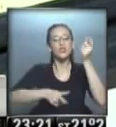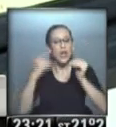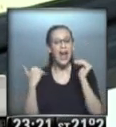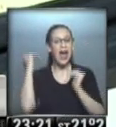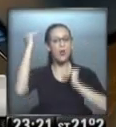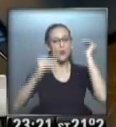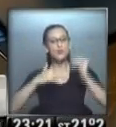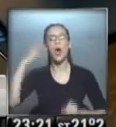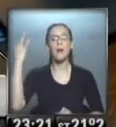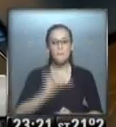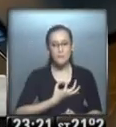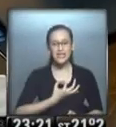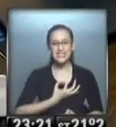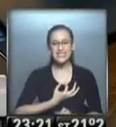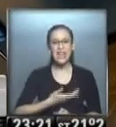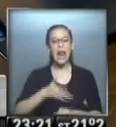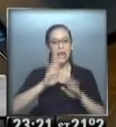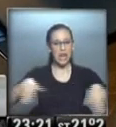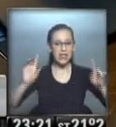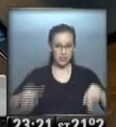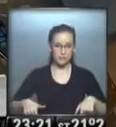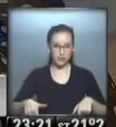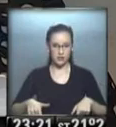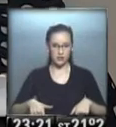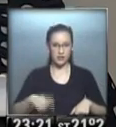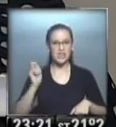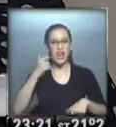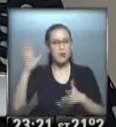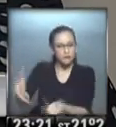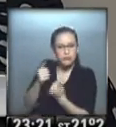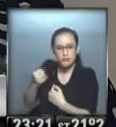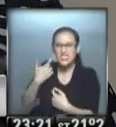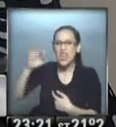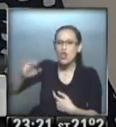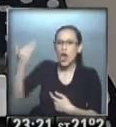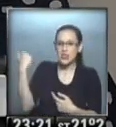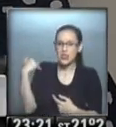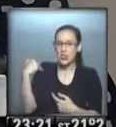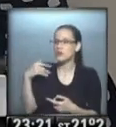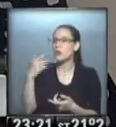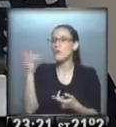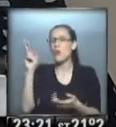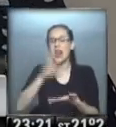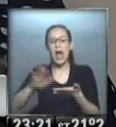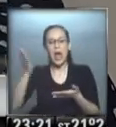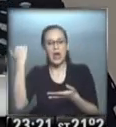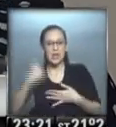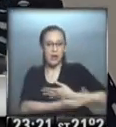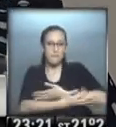sobre todo quienes se habrían apropiado de nuestros nietos, que puede surgir alguna embarazada nueva o si